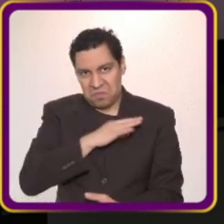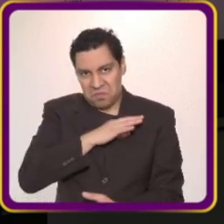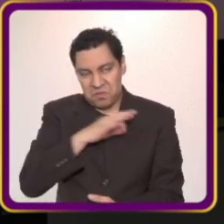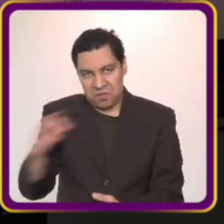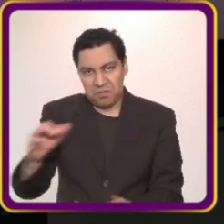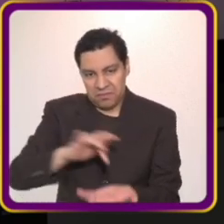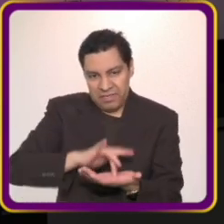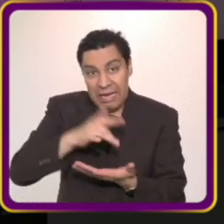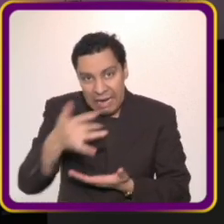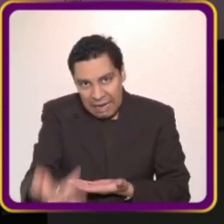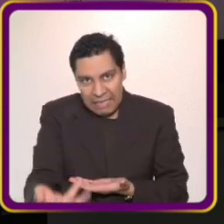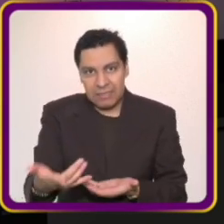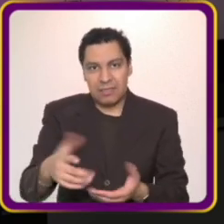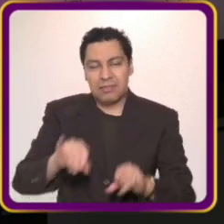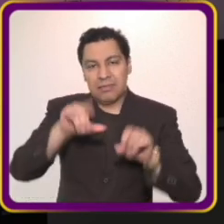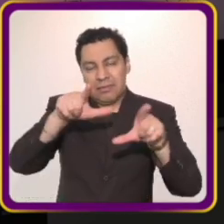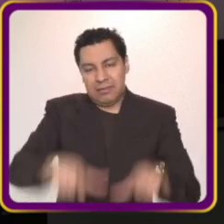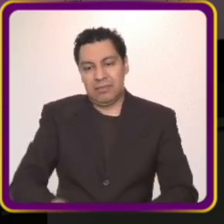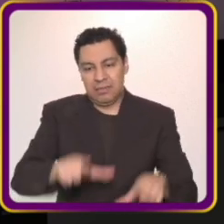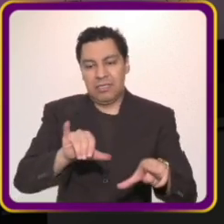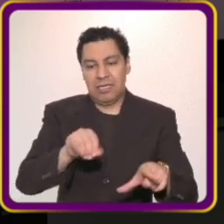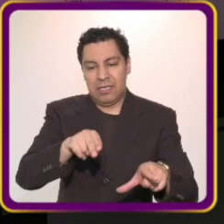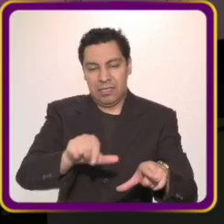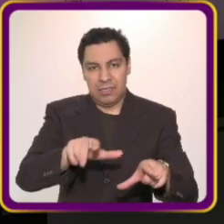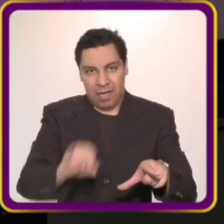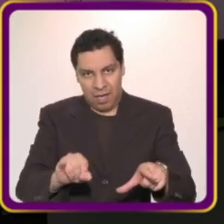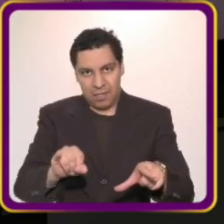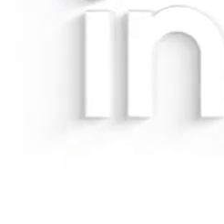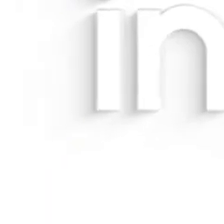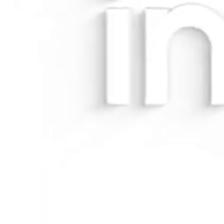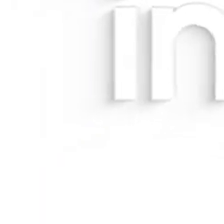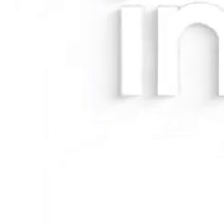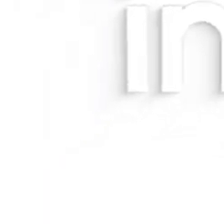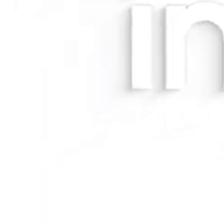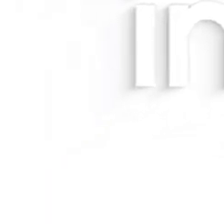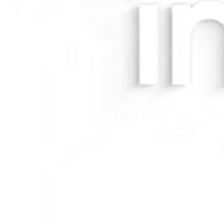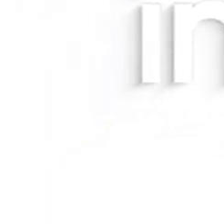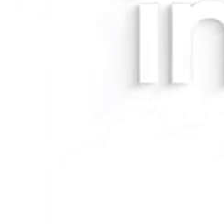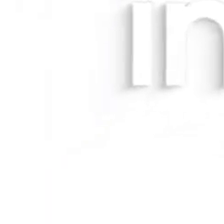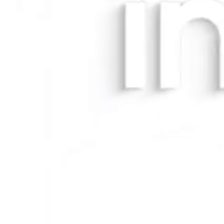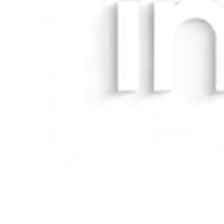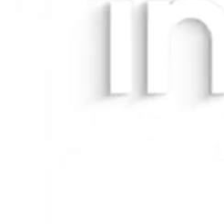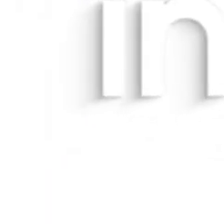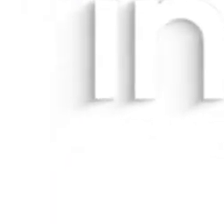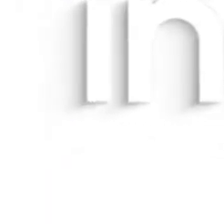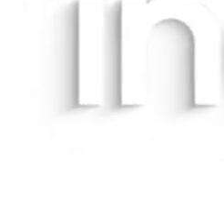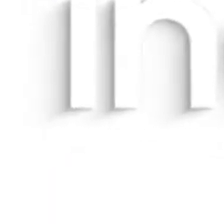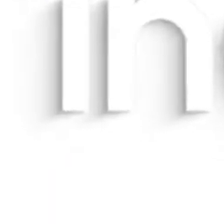periodismo por estar del lado del INAI. Gracias a todas y a todos.